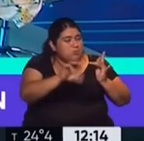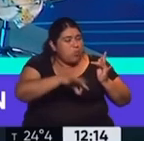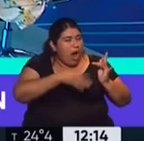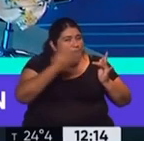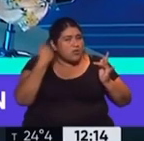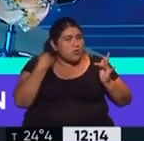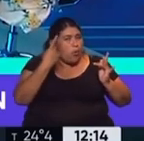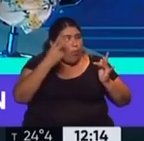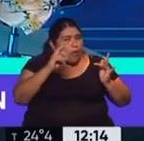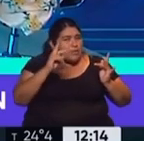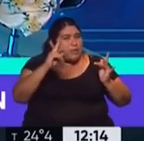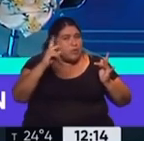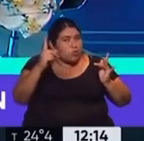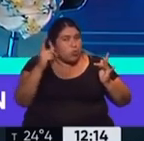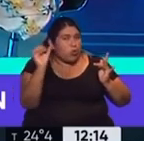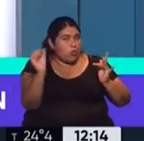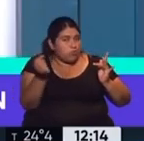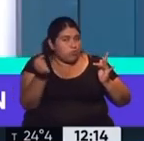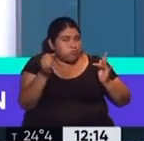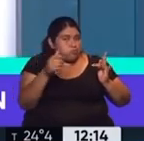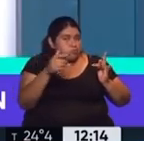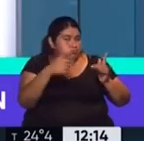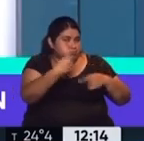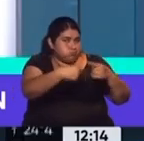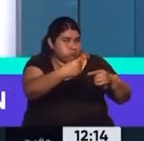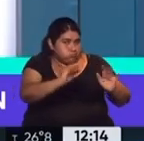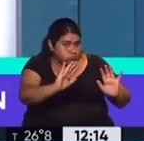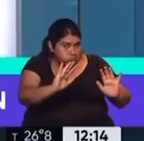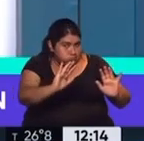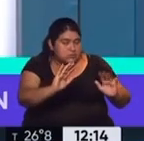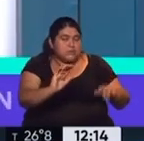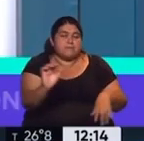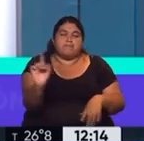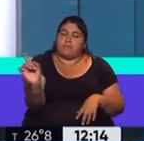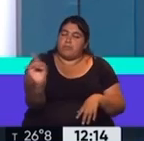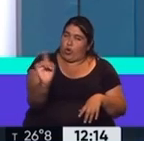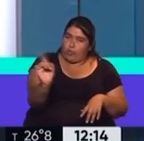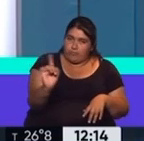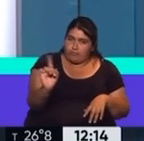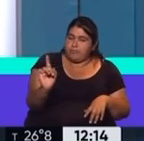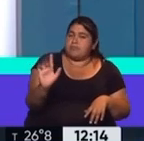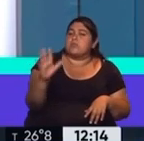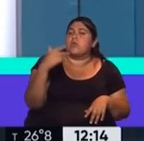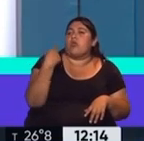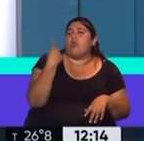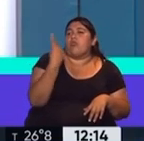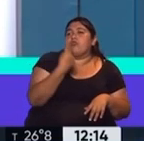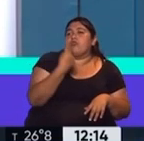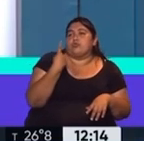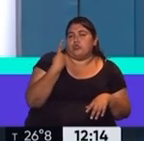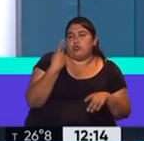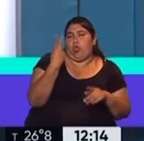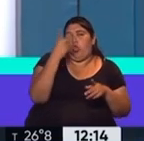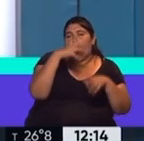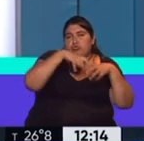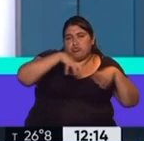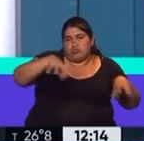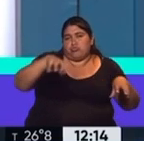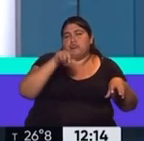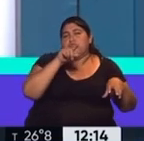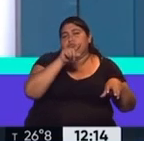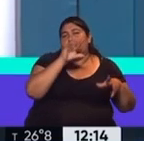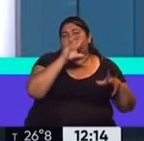2020 2021 no es así nosotros tenemos dos organismos de contralor digamos las